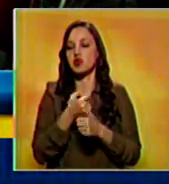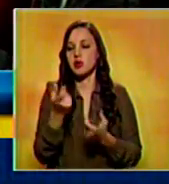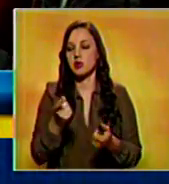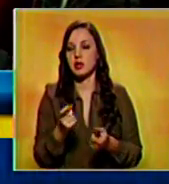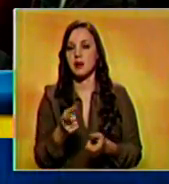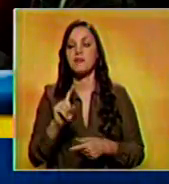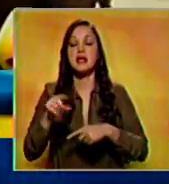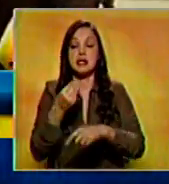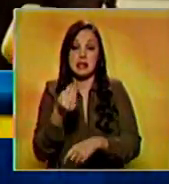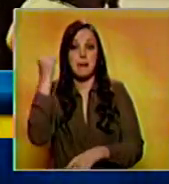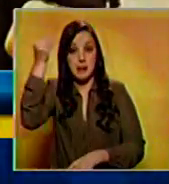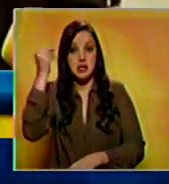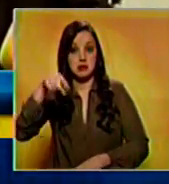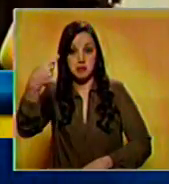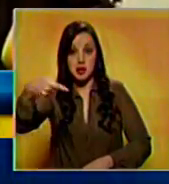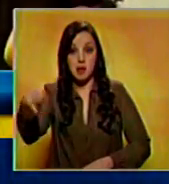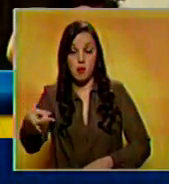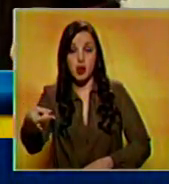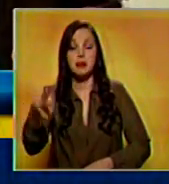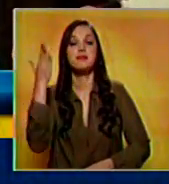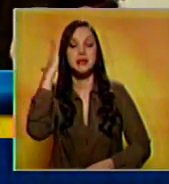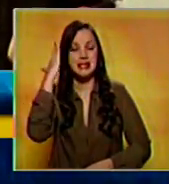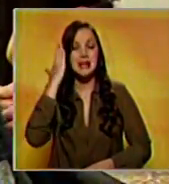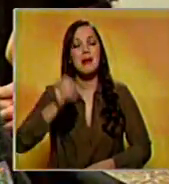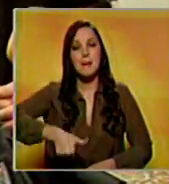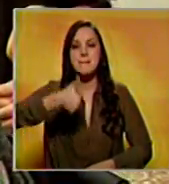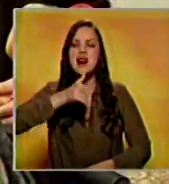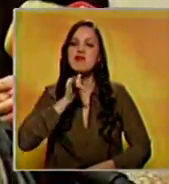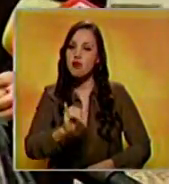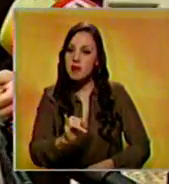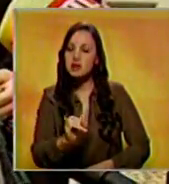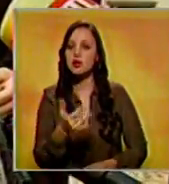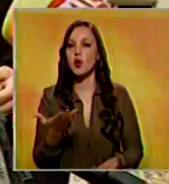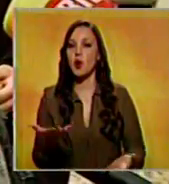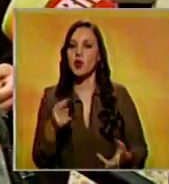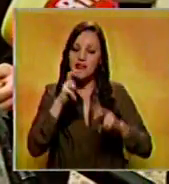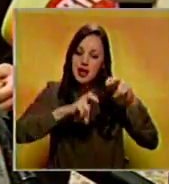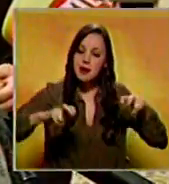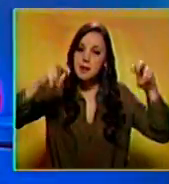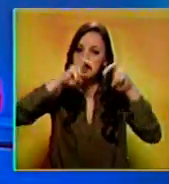Se espera que en las próximas horas se conozcan más detalles sobre los resultados de la investigación